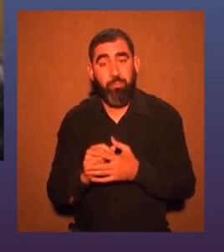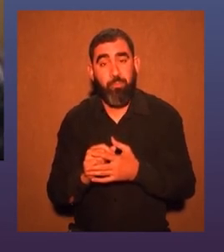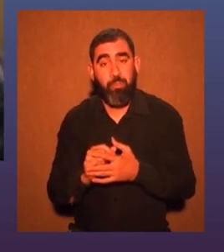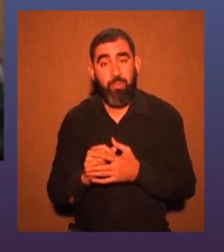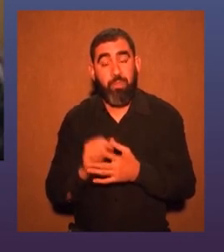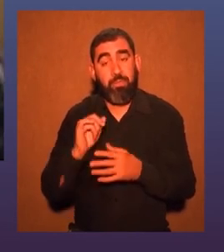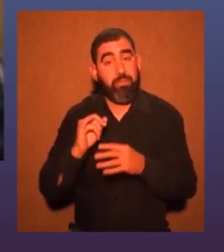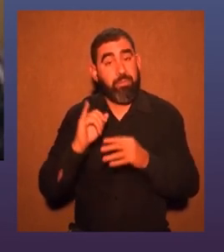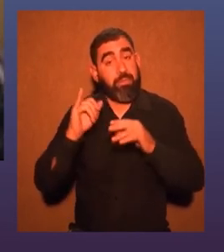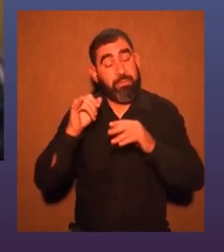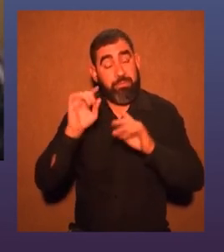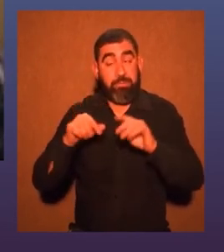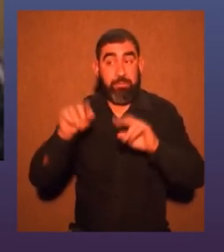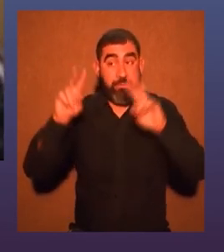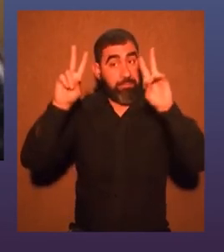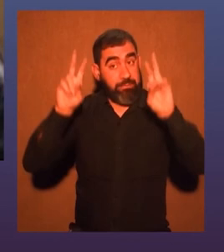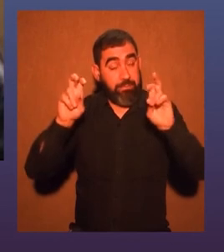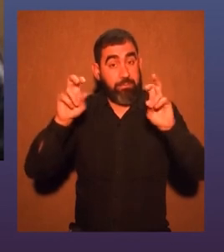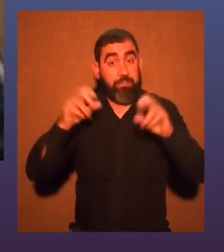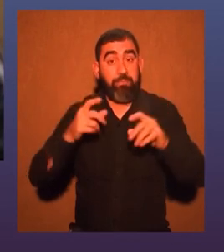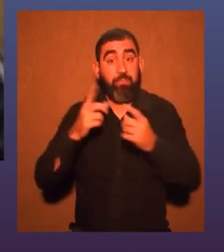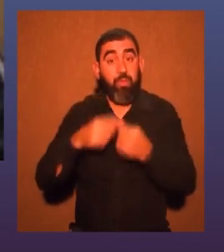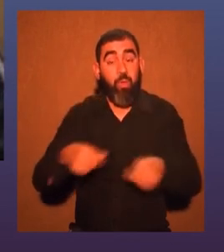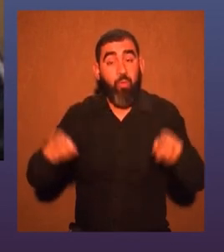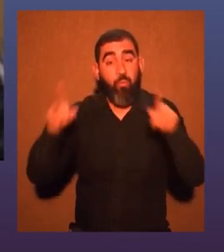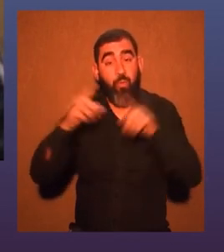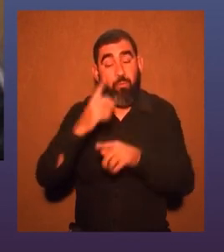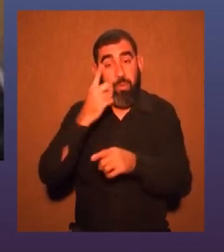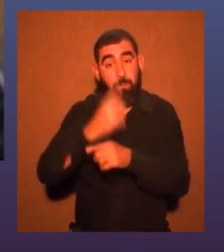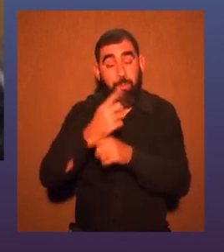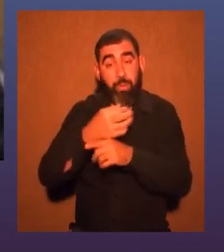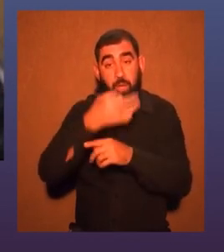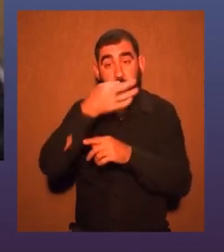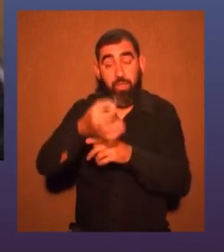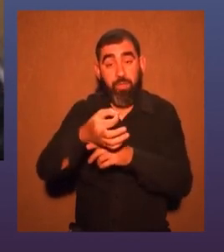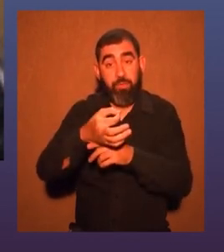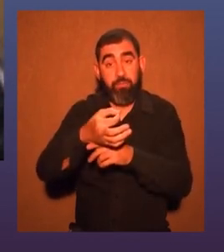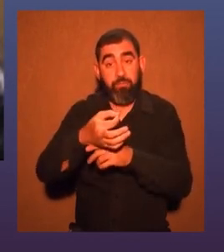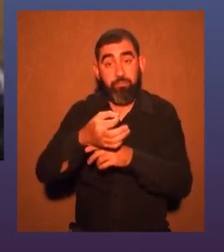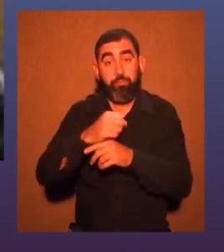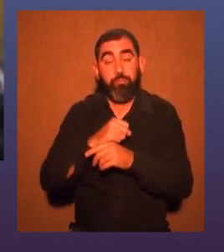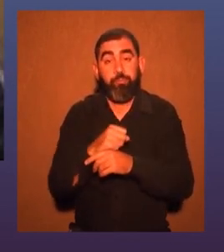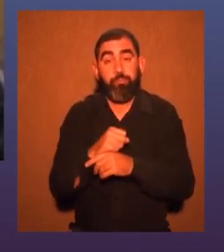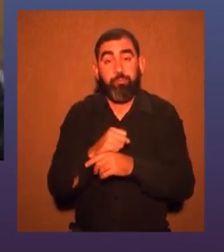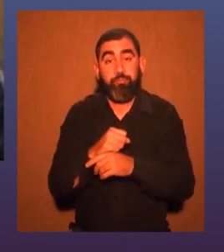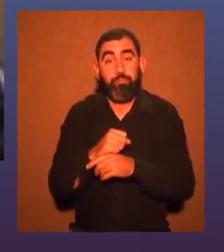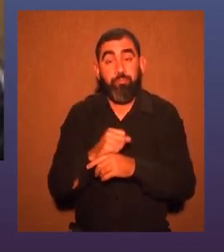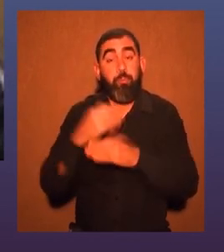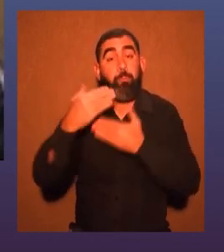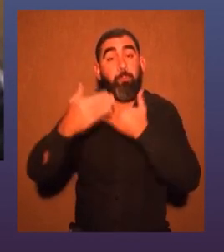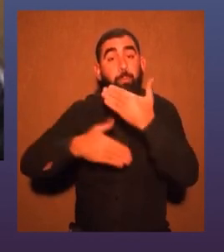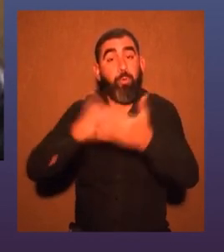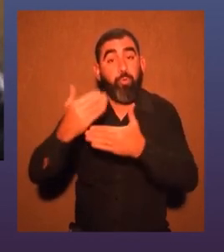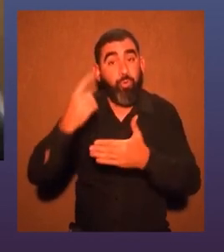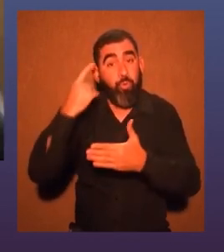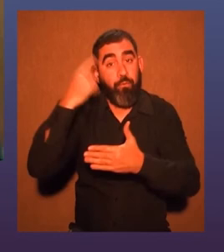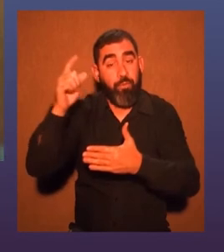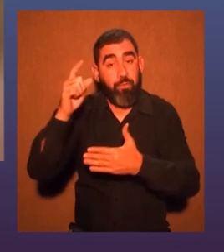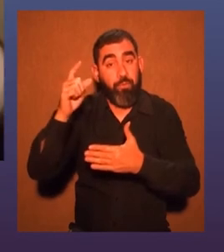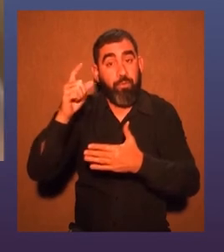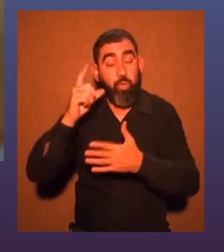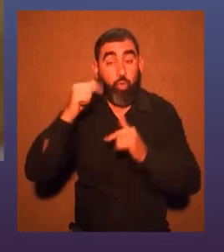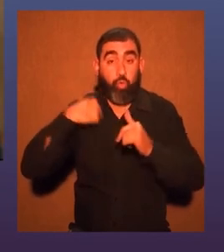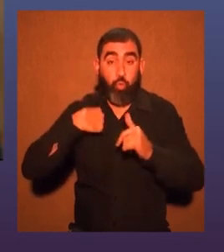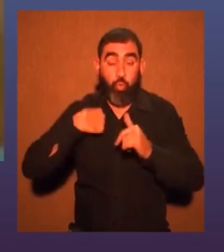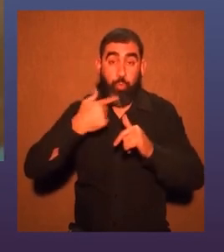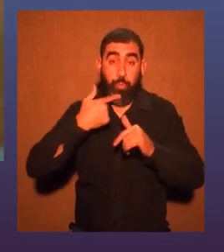es todo un tema, ¿no? O sea, vuelvo a lo primero que dije hoy. El proceso creativo está, en mi